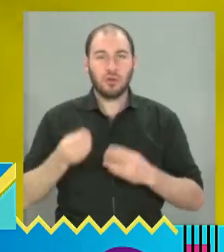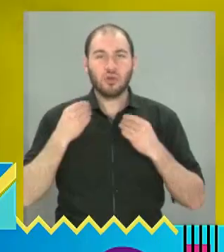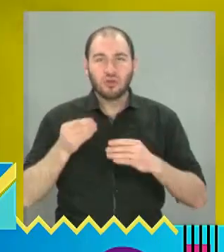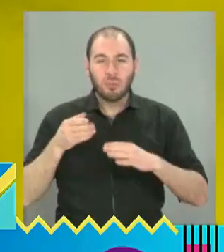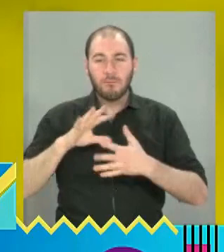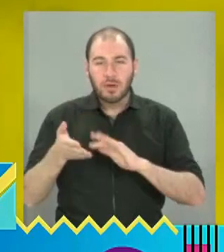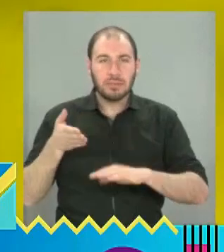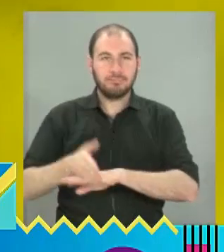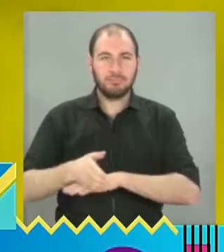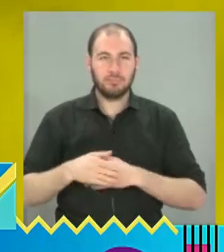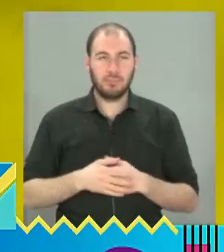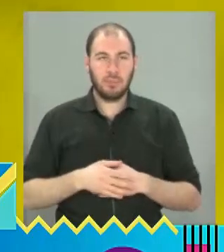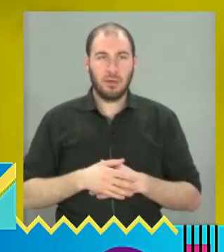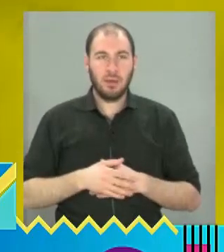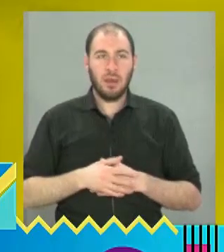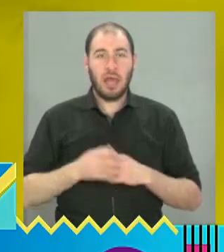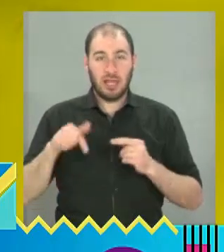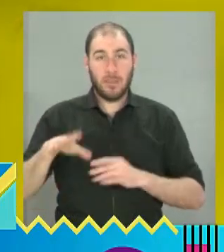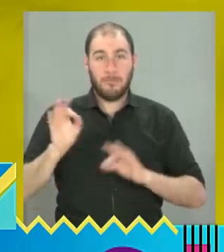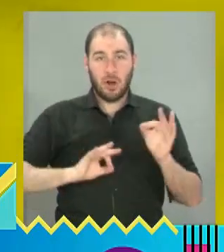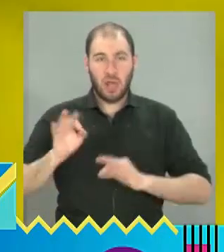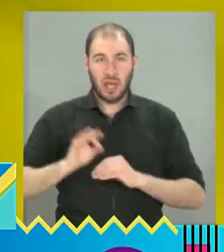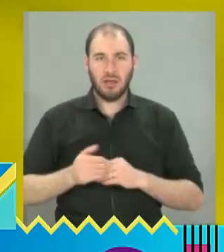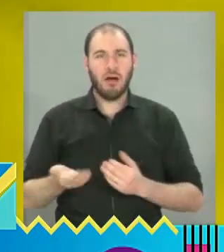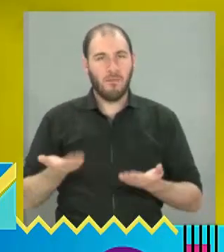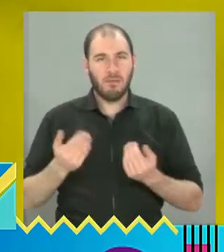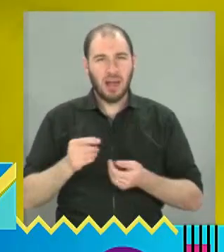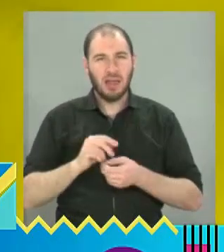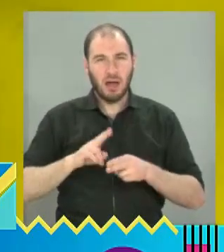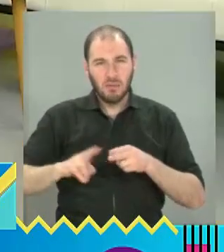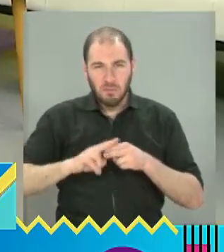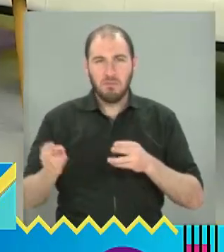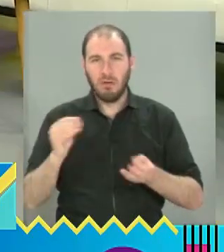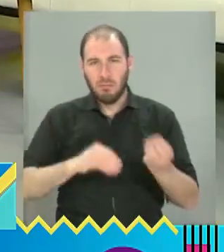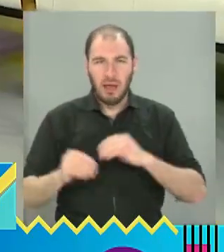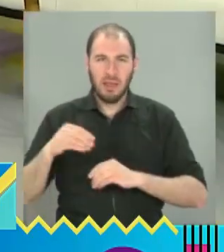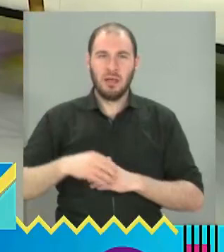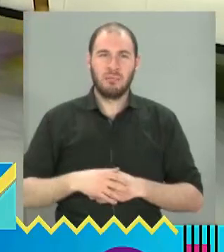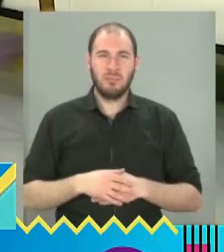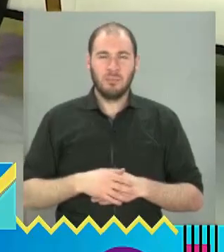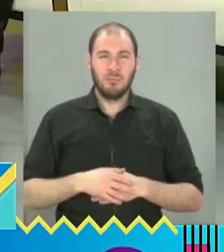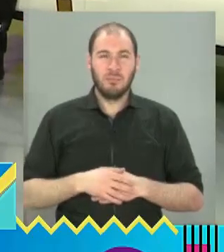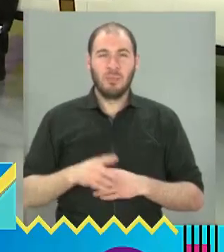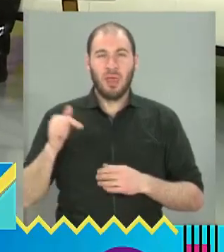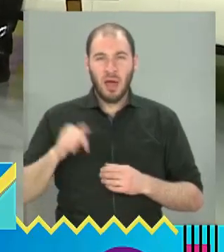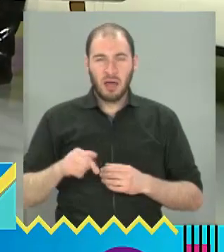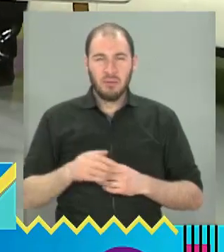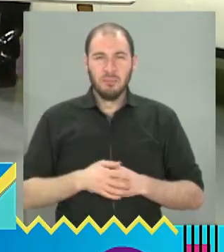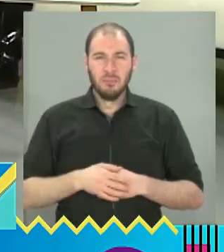ser esa intervención, así que esperemos que si bien es un proyecto que falta, digamos, pulirlo y mejorarlo, bueno, pueda un poco venir